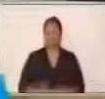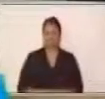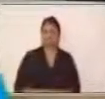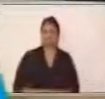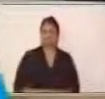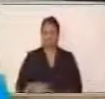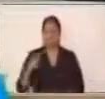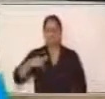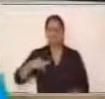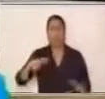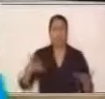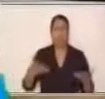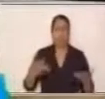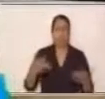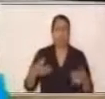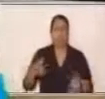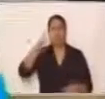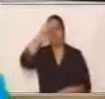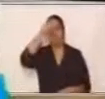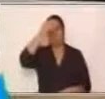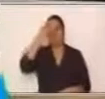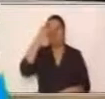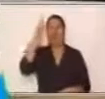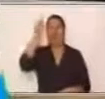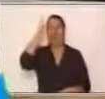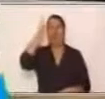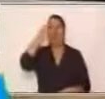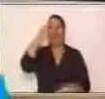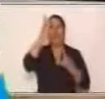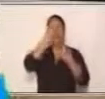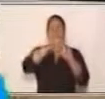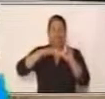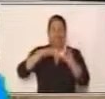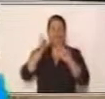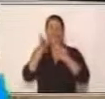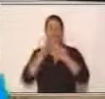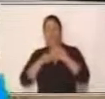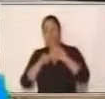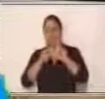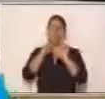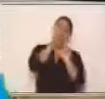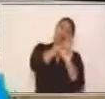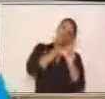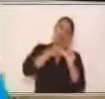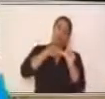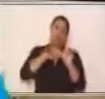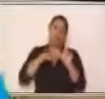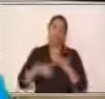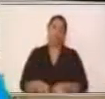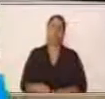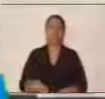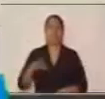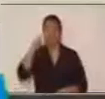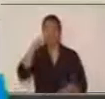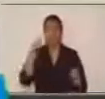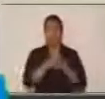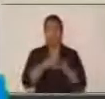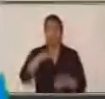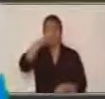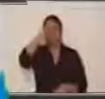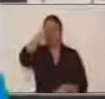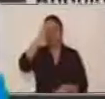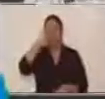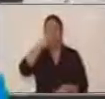En esta sesión aprendimos a identificar el ángulo recto, el ángulo agudo y el ángulo obtuso. También aprendimos a